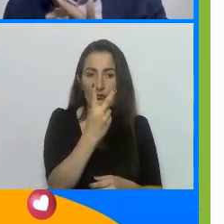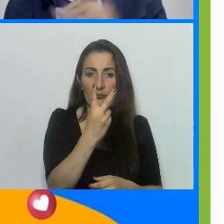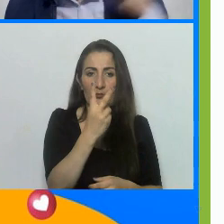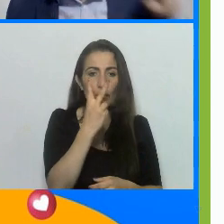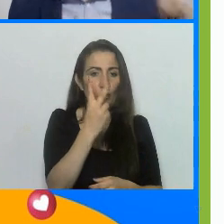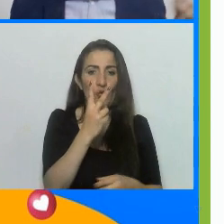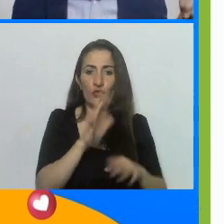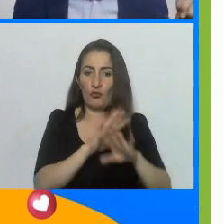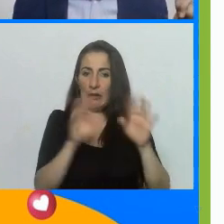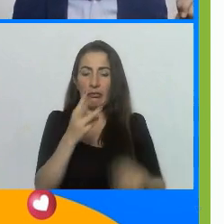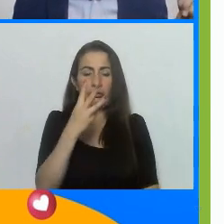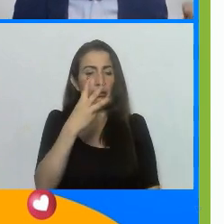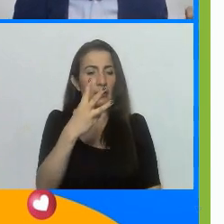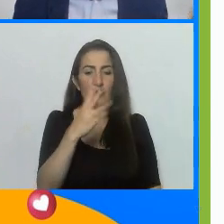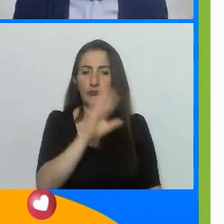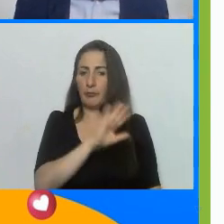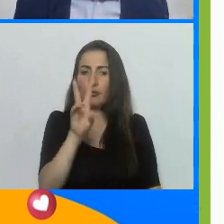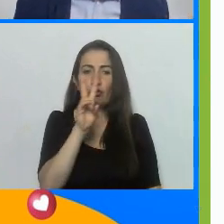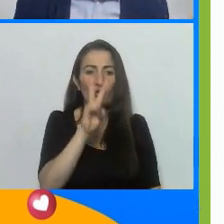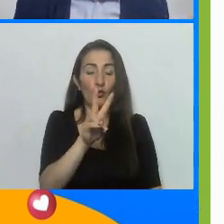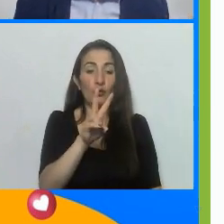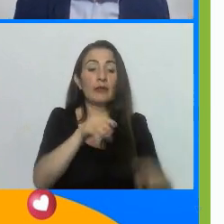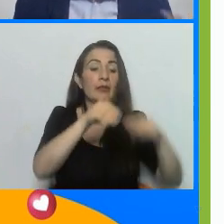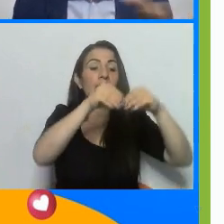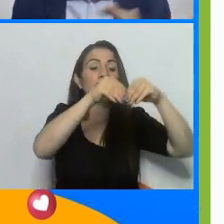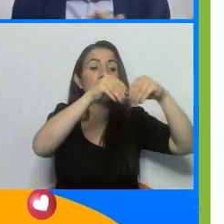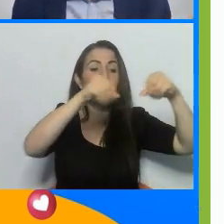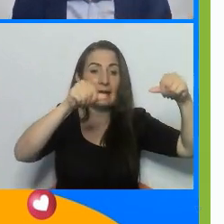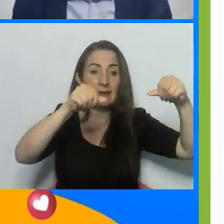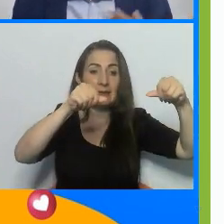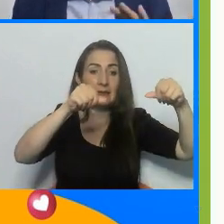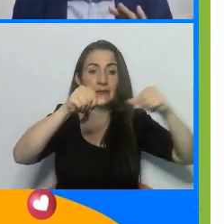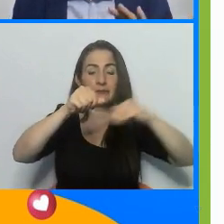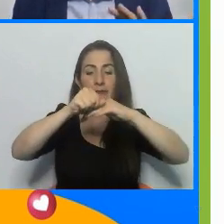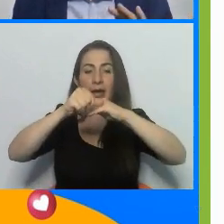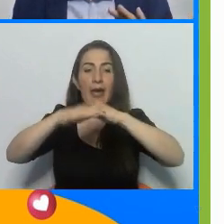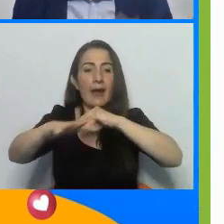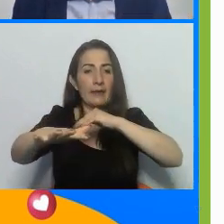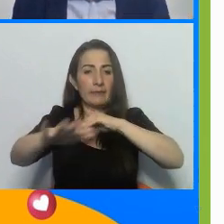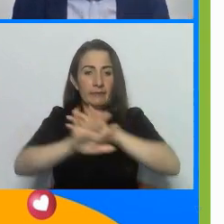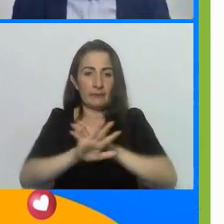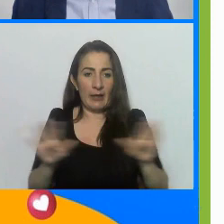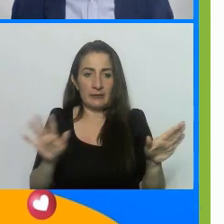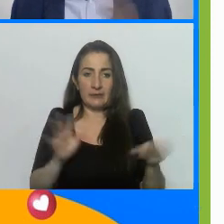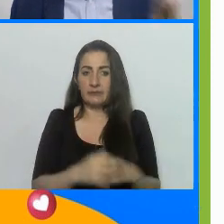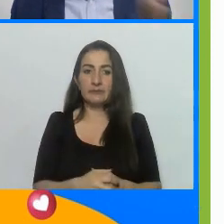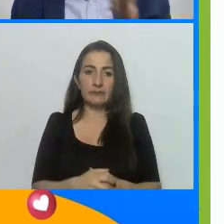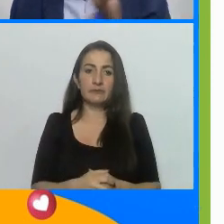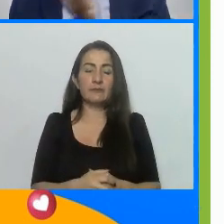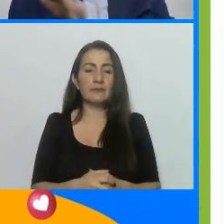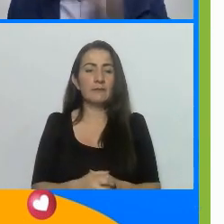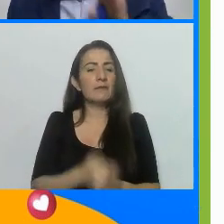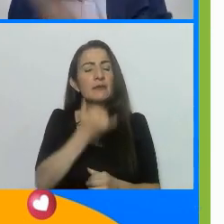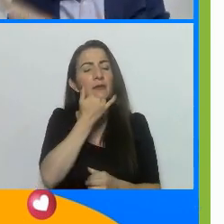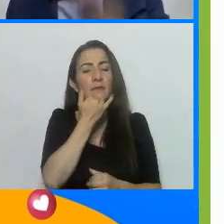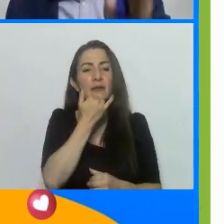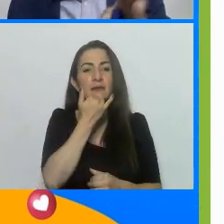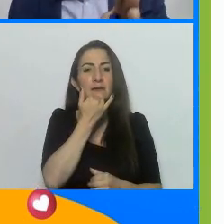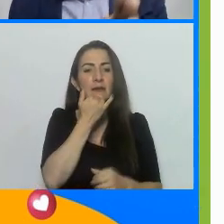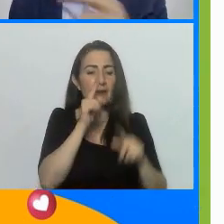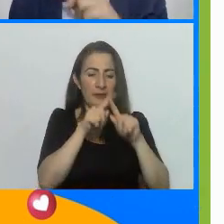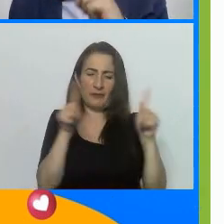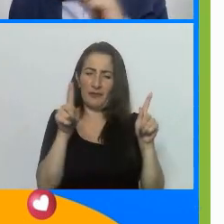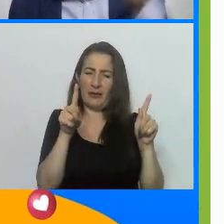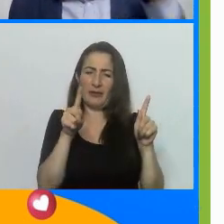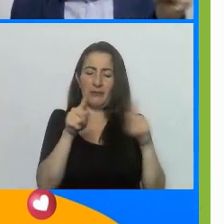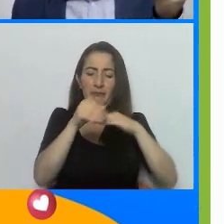dos, no tres. El ecosistema terrestre y el ecosistema acuático, ¿sí? ¿Cuál es la diferencia entre los